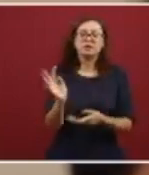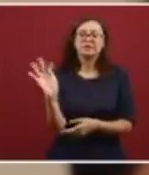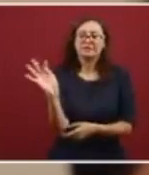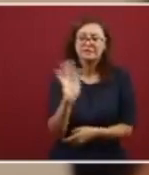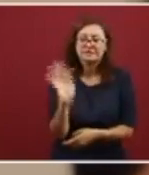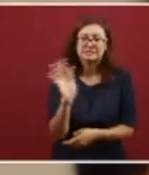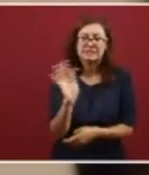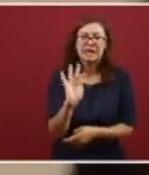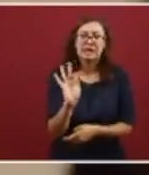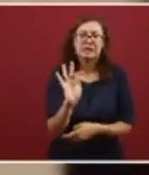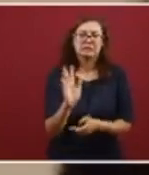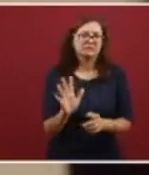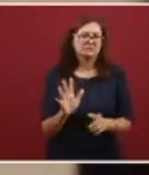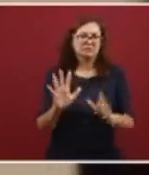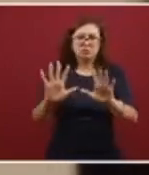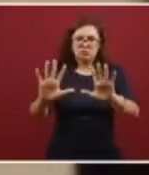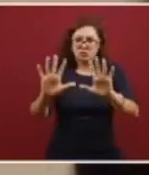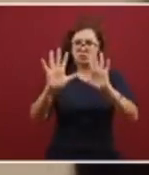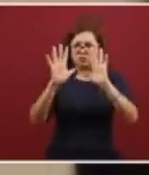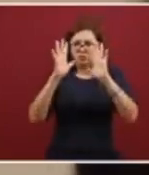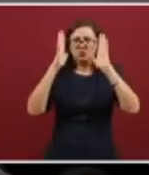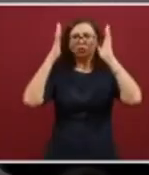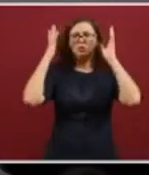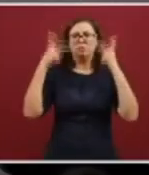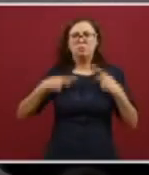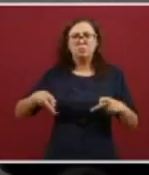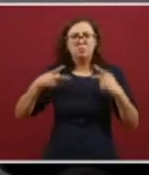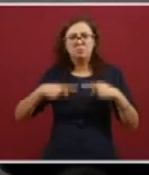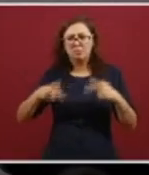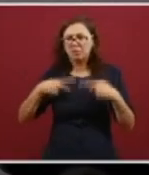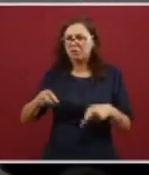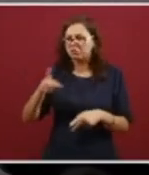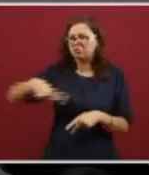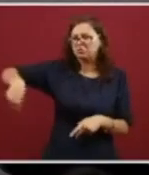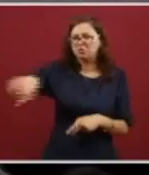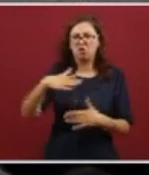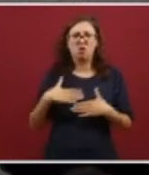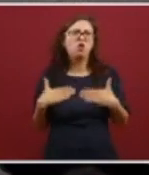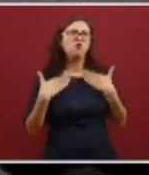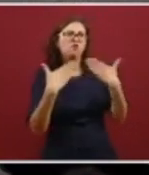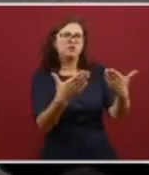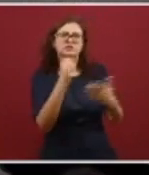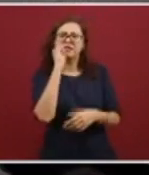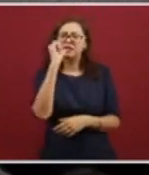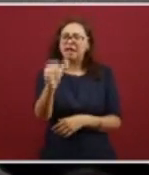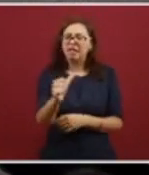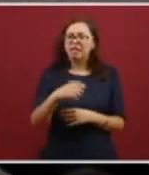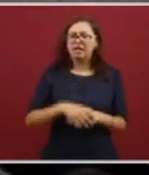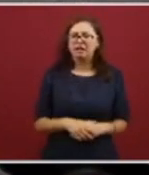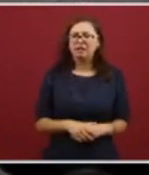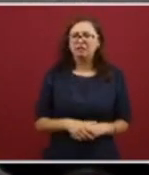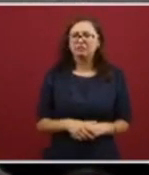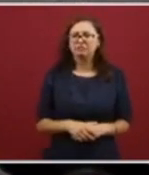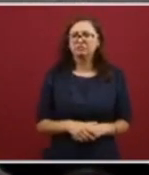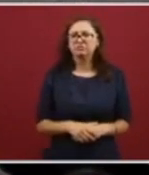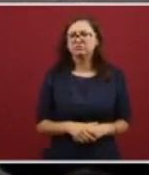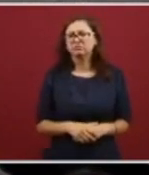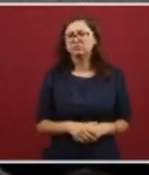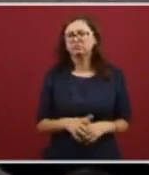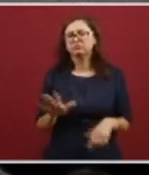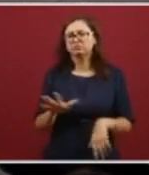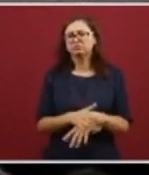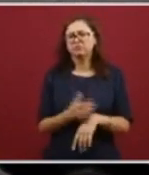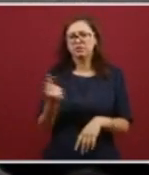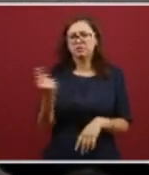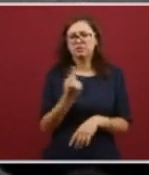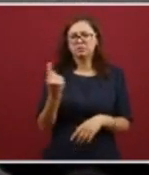tan rápido la incredulidad, así lo ven muchos en los partidos? Porque era un hecho que en